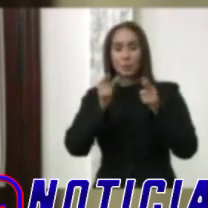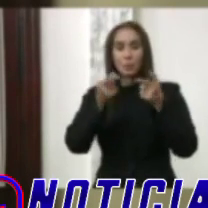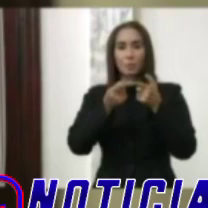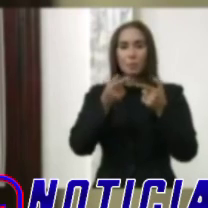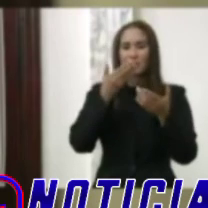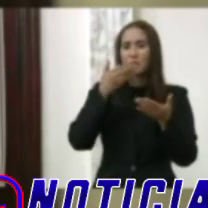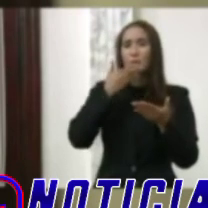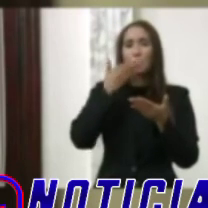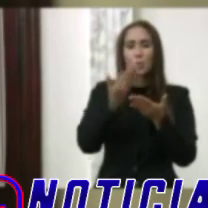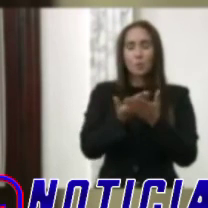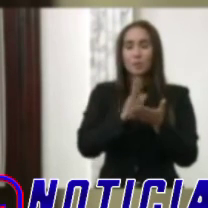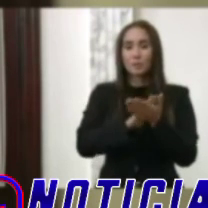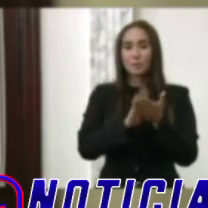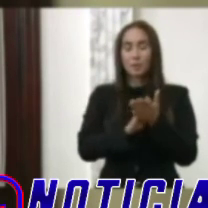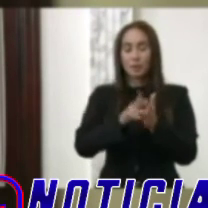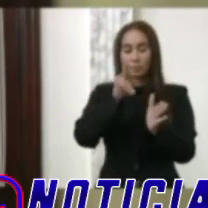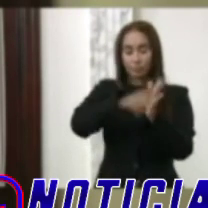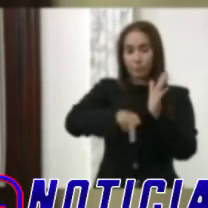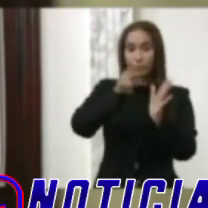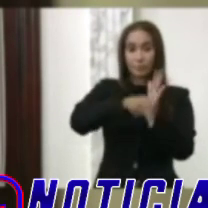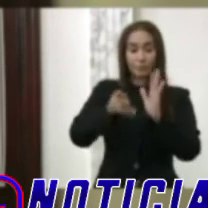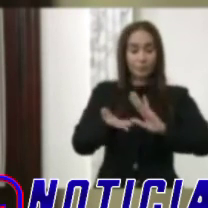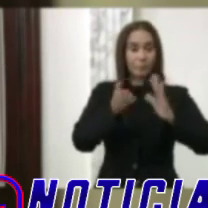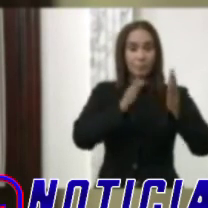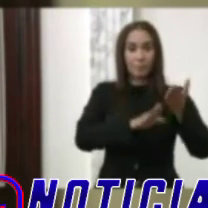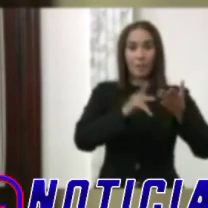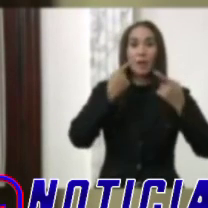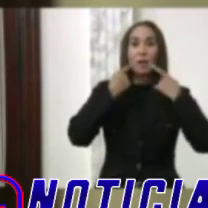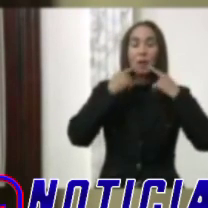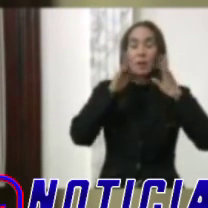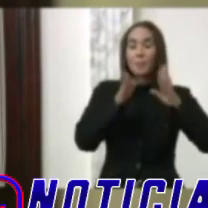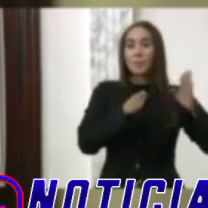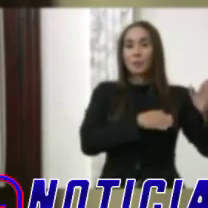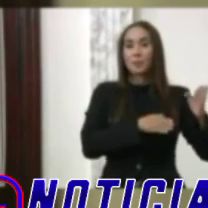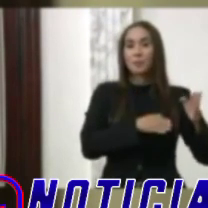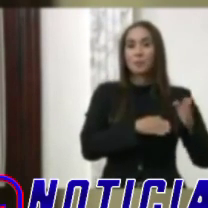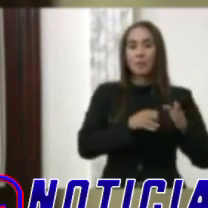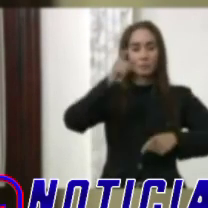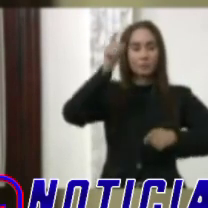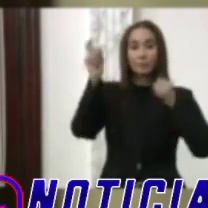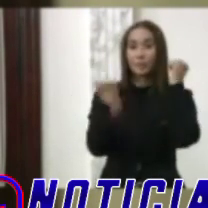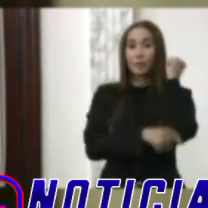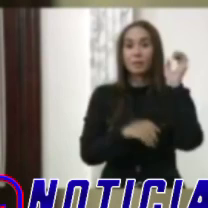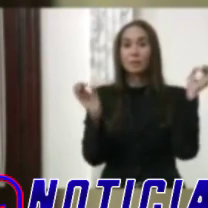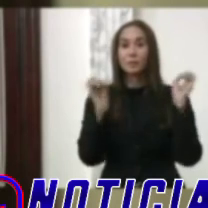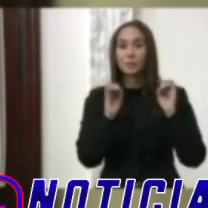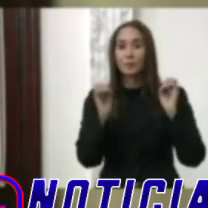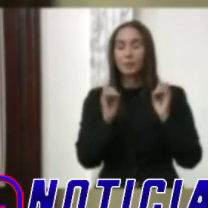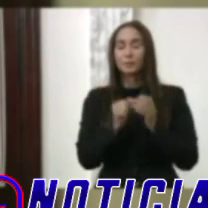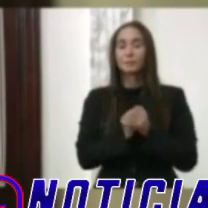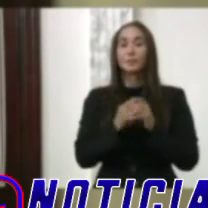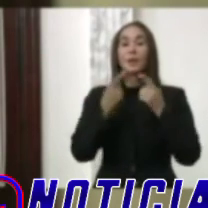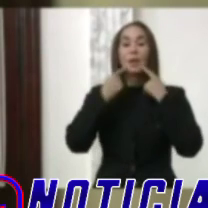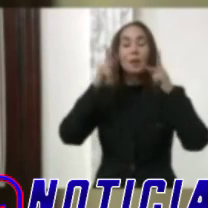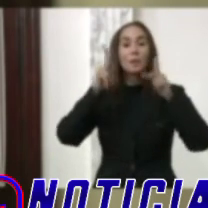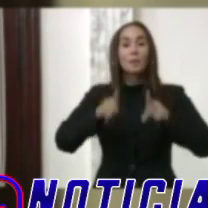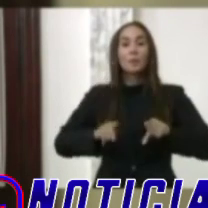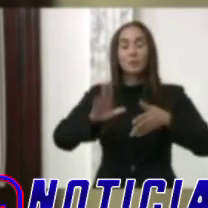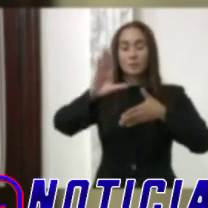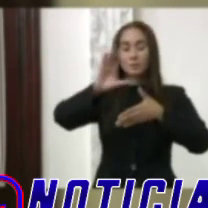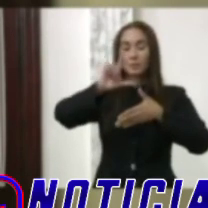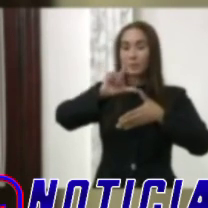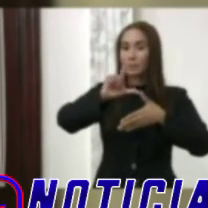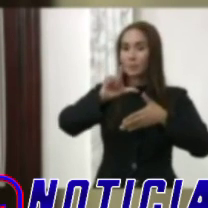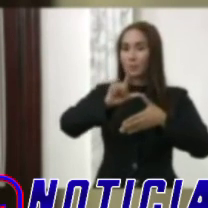casos con absoluta impunidad. El periodismo en América Latina es con demasiada frecuencia una